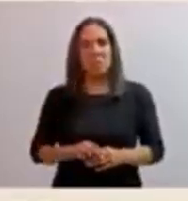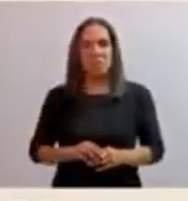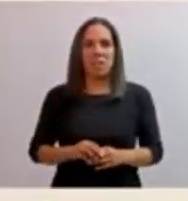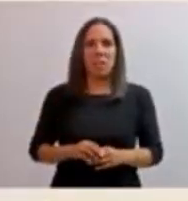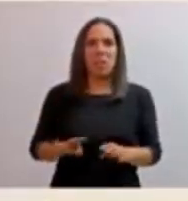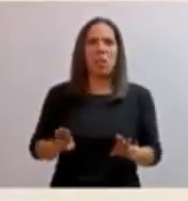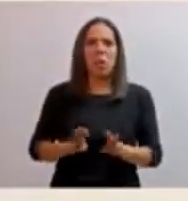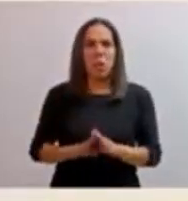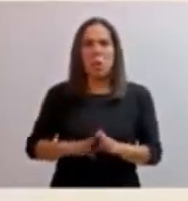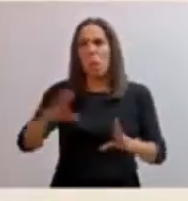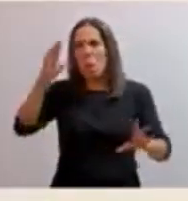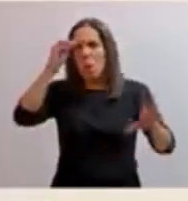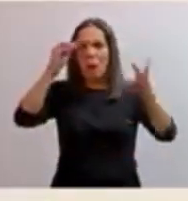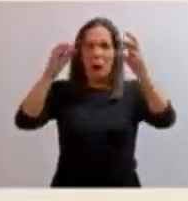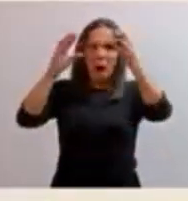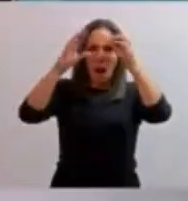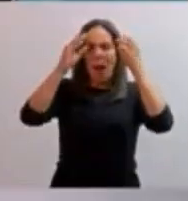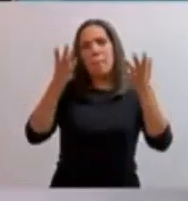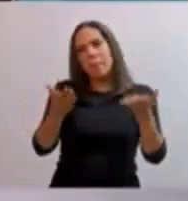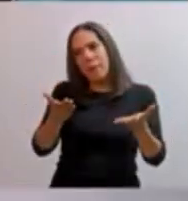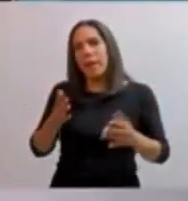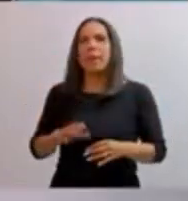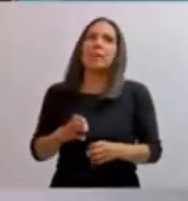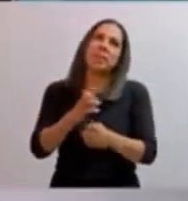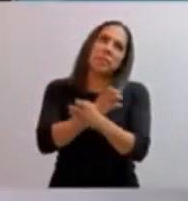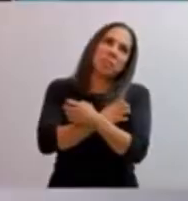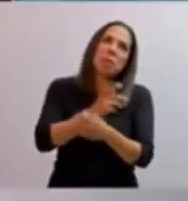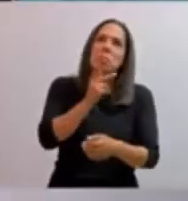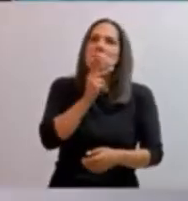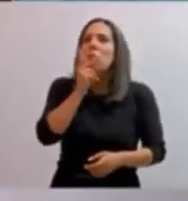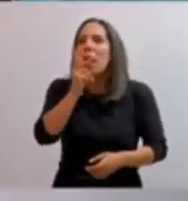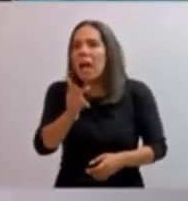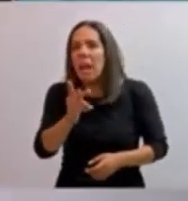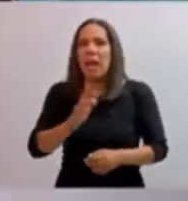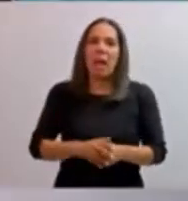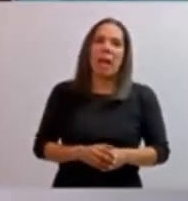de aprendizajes, de conceptos de la educación, del